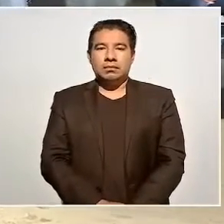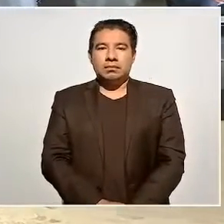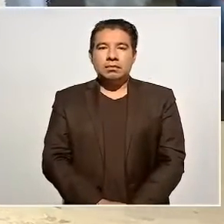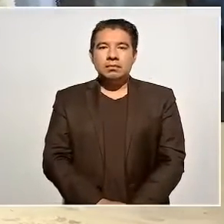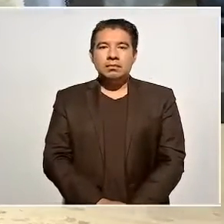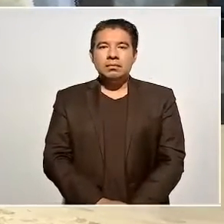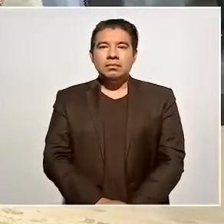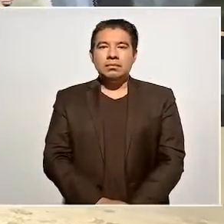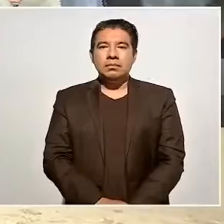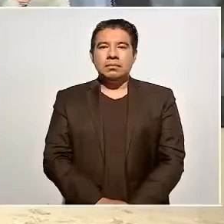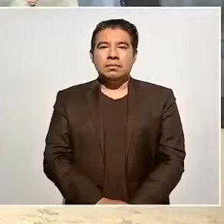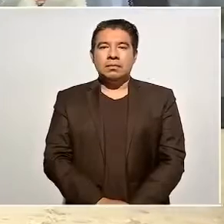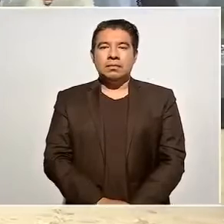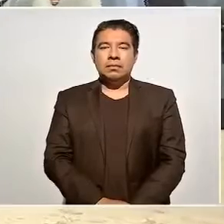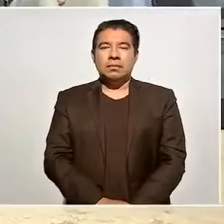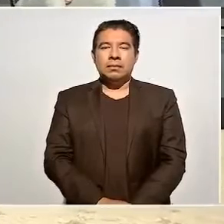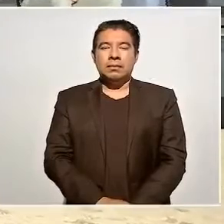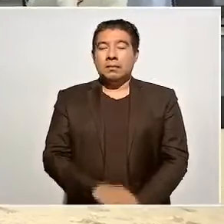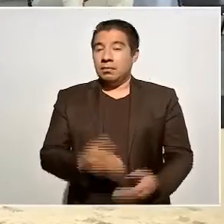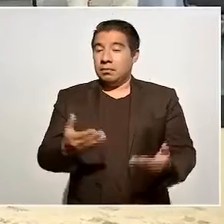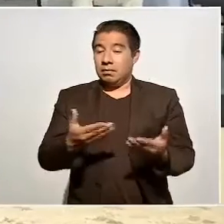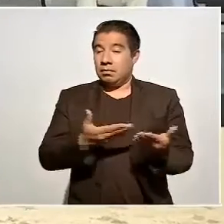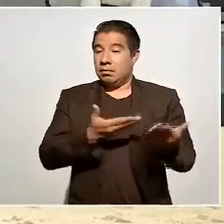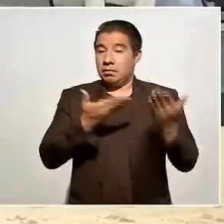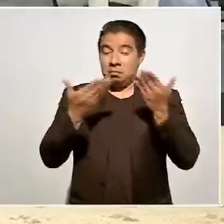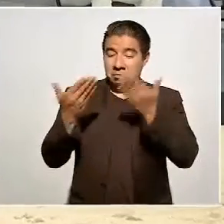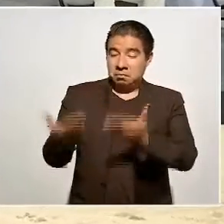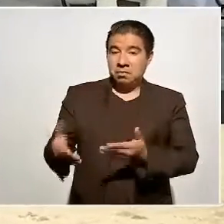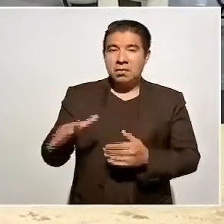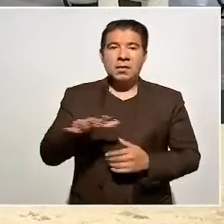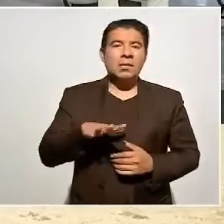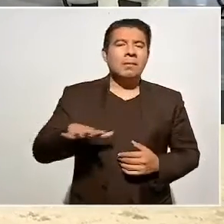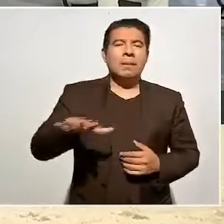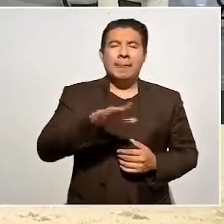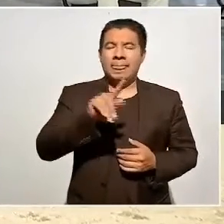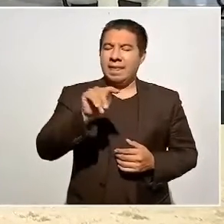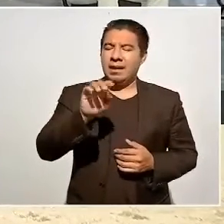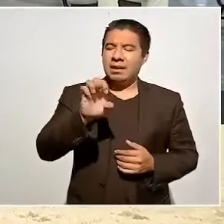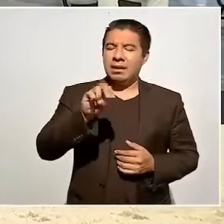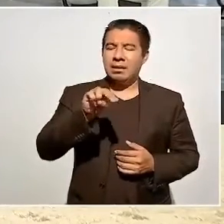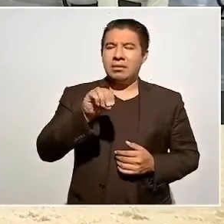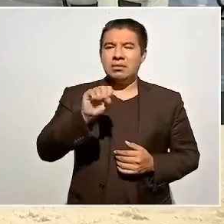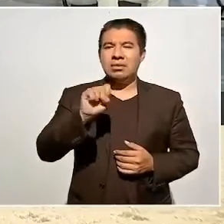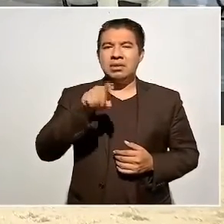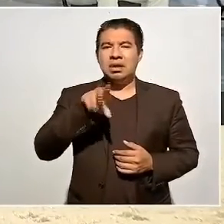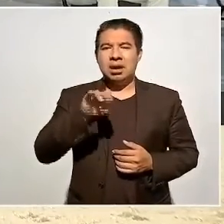Por eso, estar aquí en Tenosique y recordar a Pino Suárez